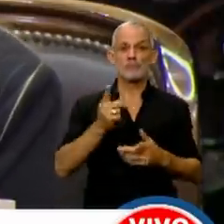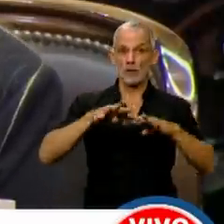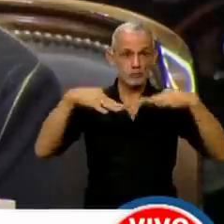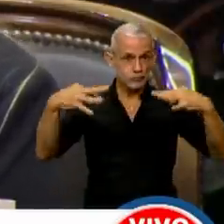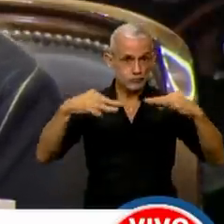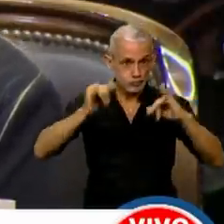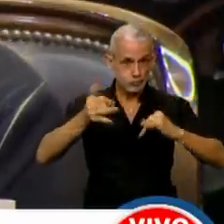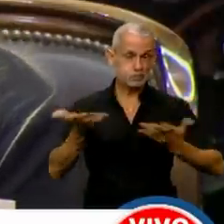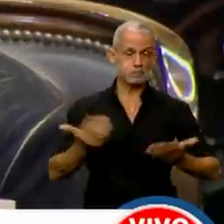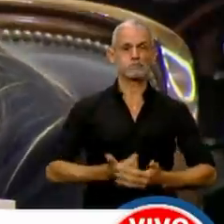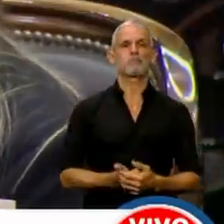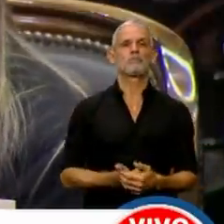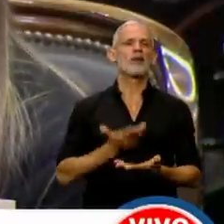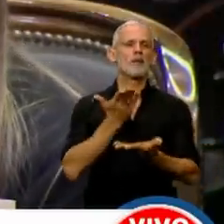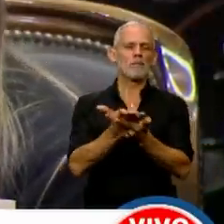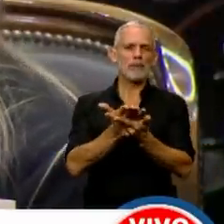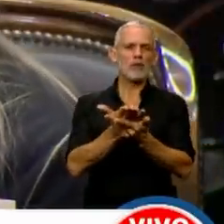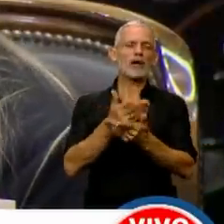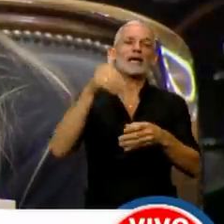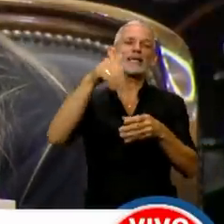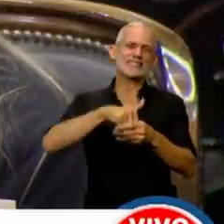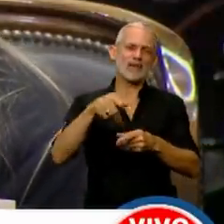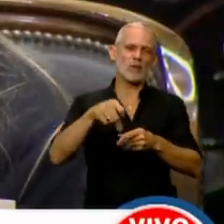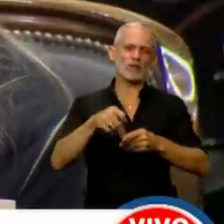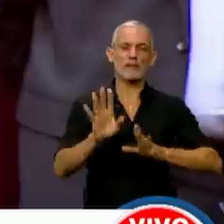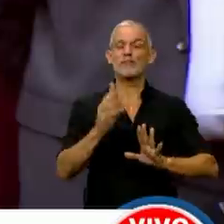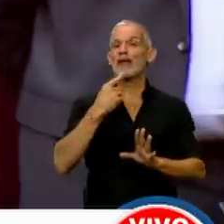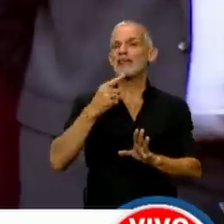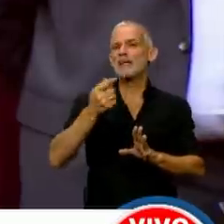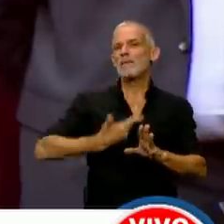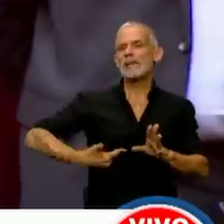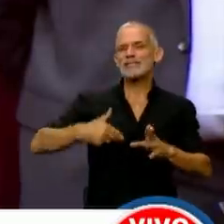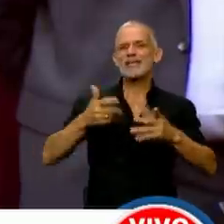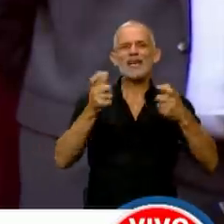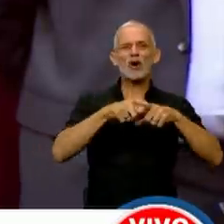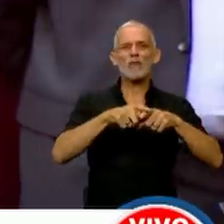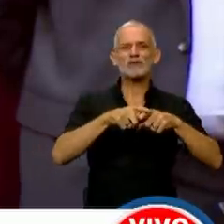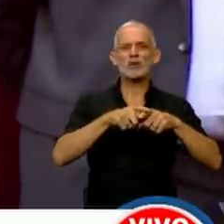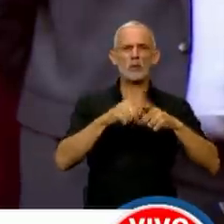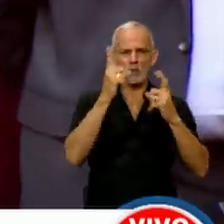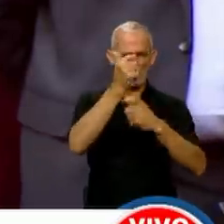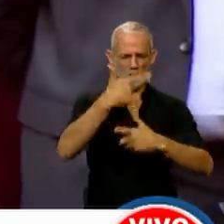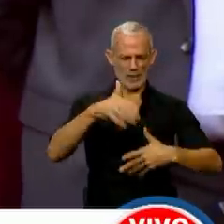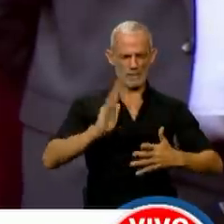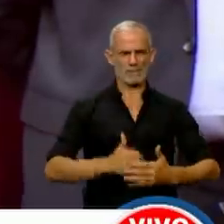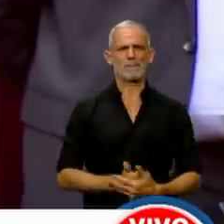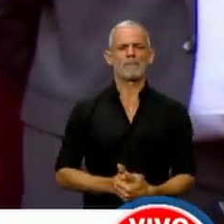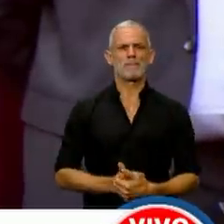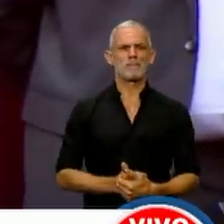cámara solicito que se vote dice el presidente de la comisión que no ve inconveniente